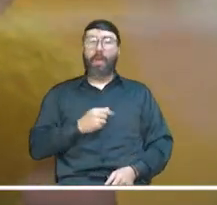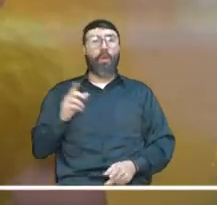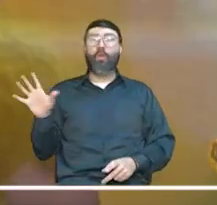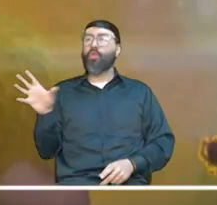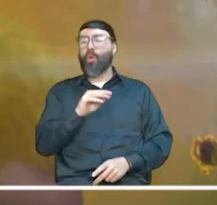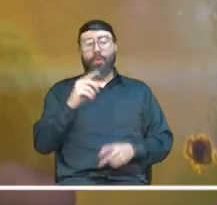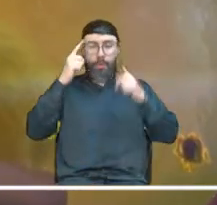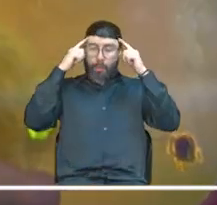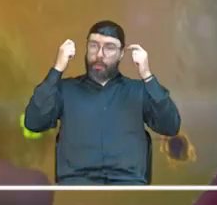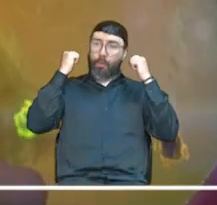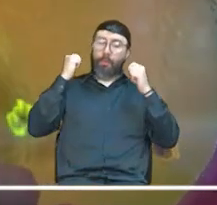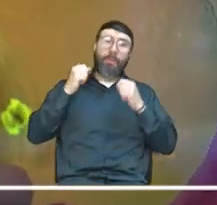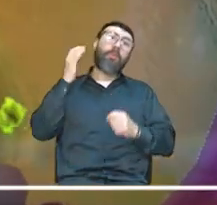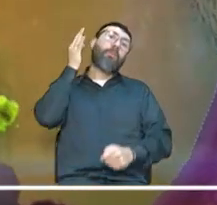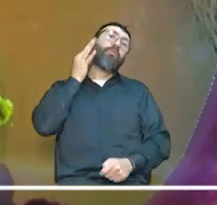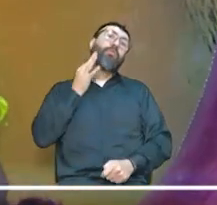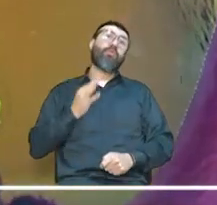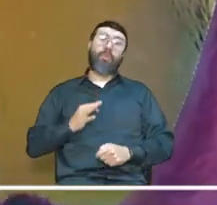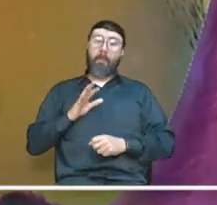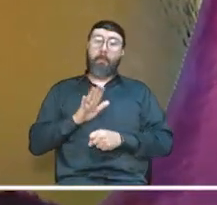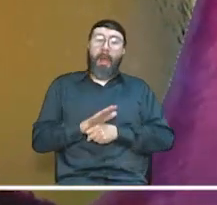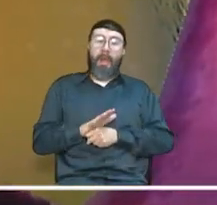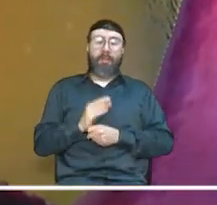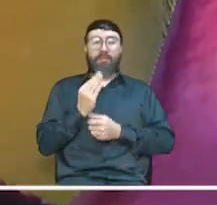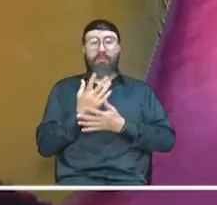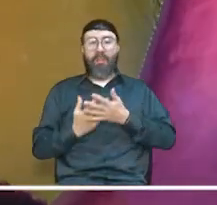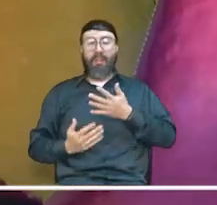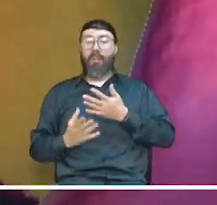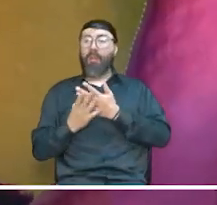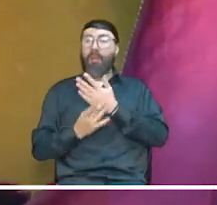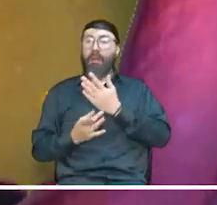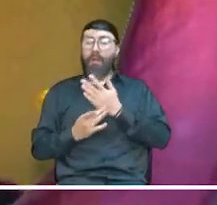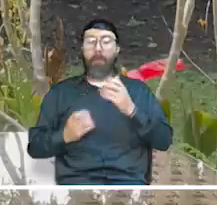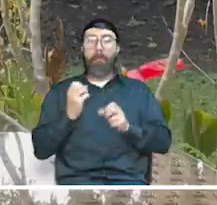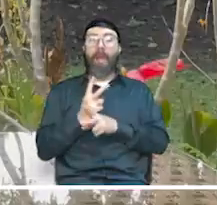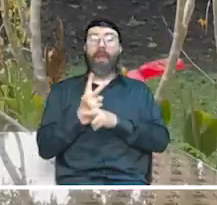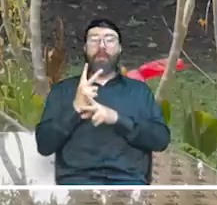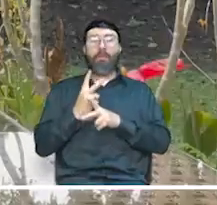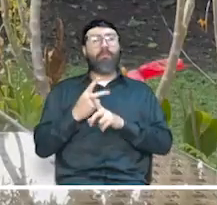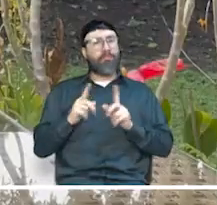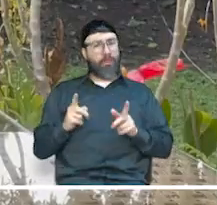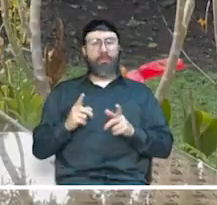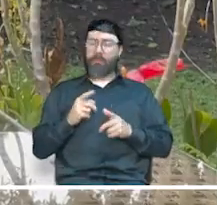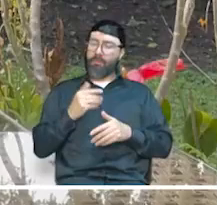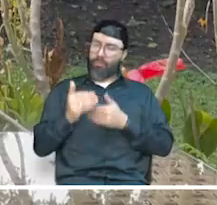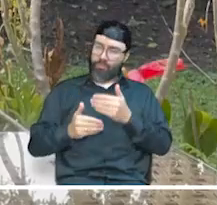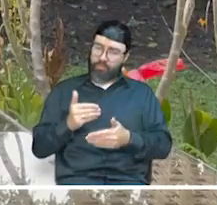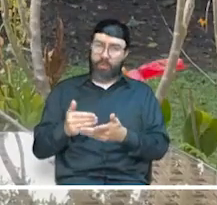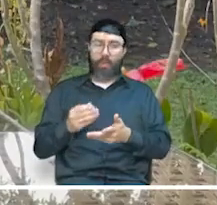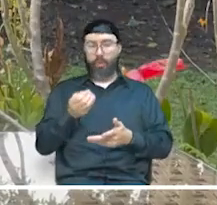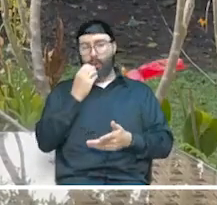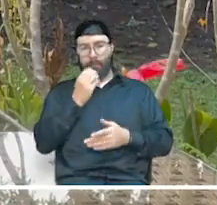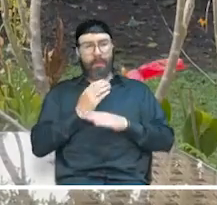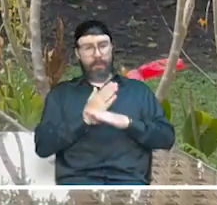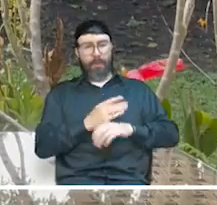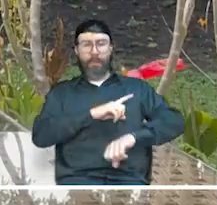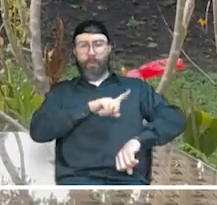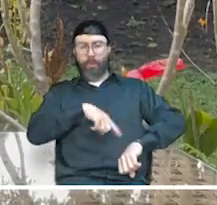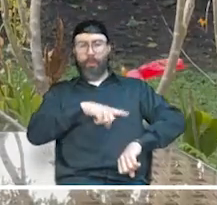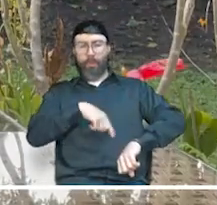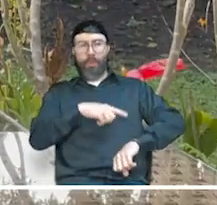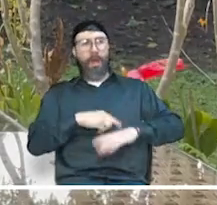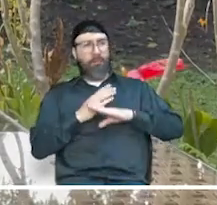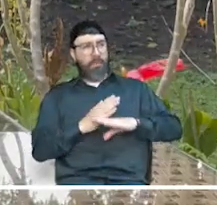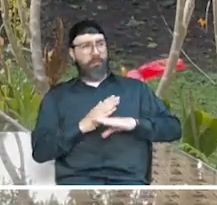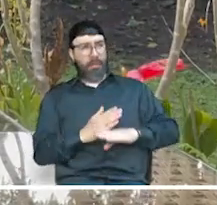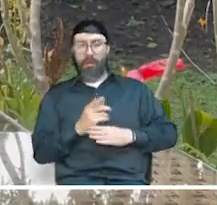arterias con las grasas. Y así como la medicina va avanzando y los ayunos intermitentes cada vez se demuestran que tienen un gran efecto para